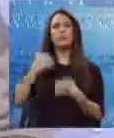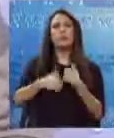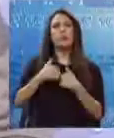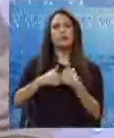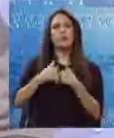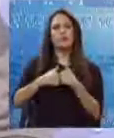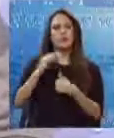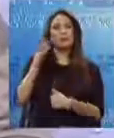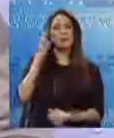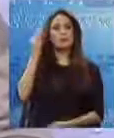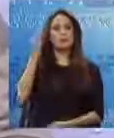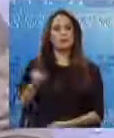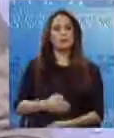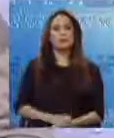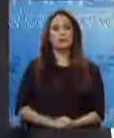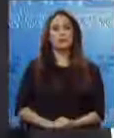escándalo.